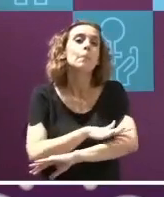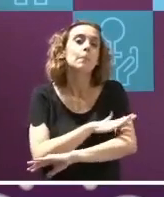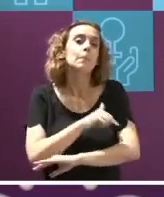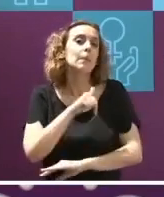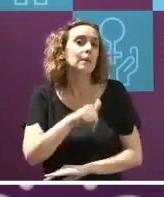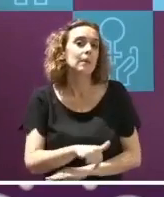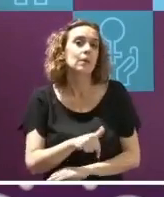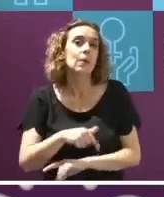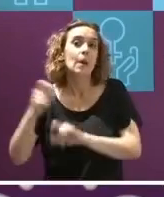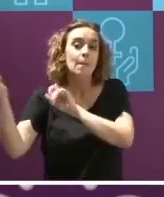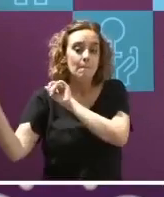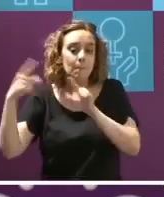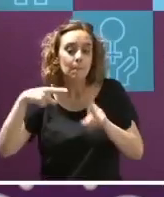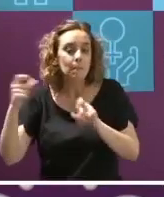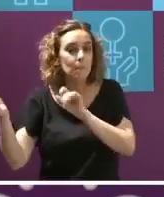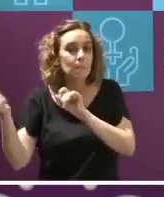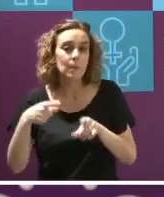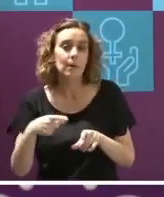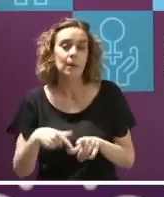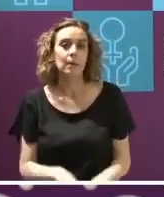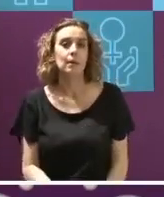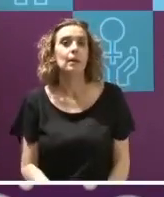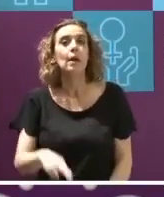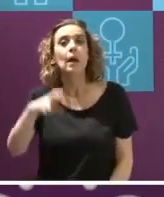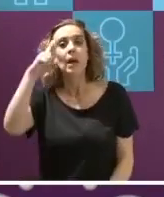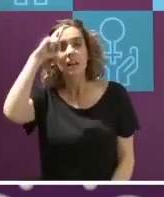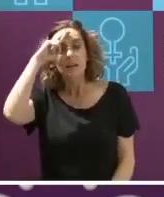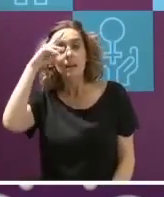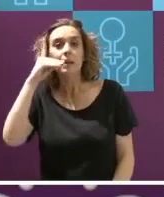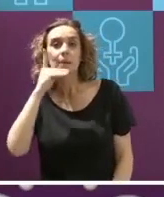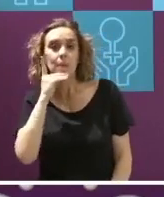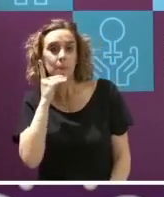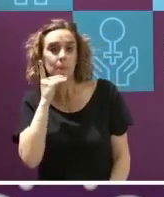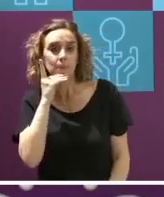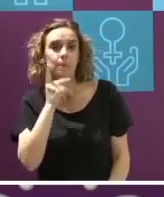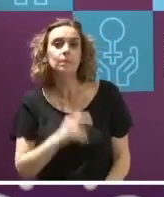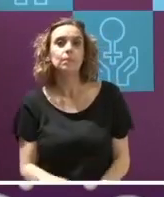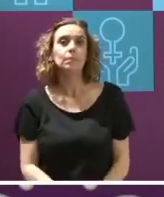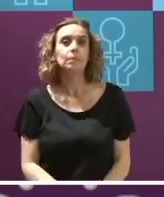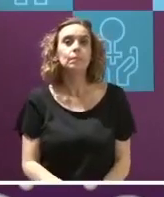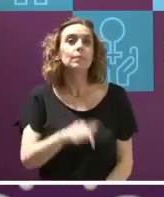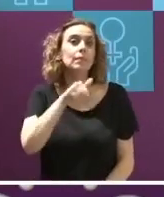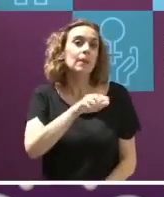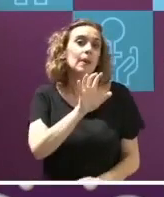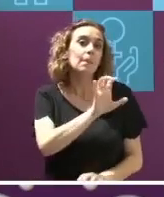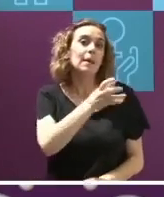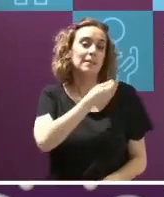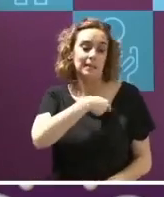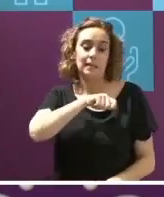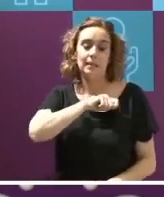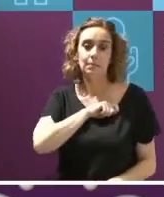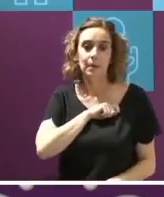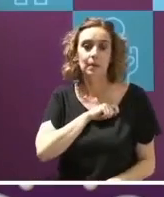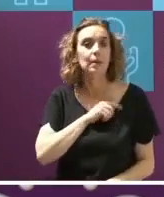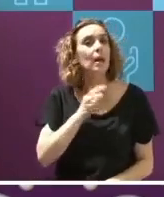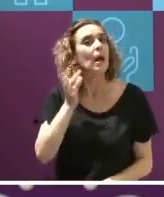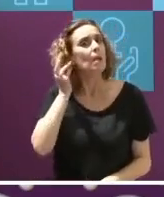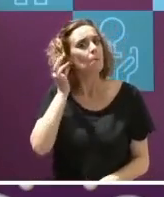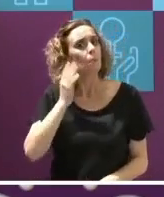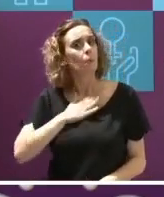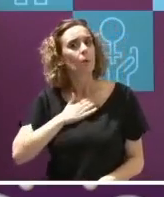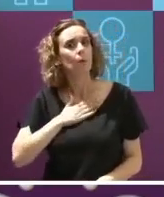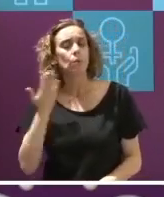de migratorio entre la República Dominicana y España. Las mujeres